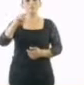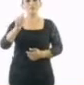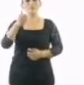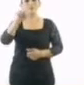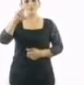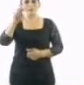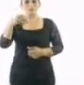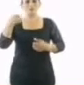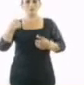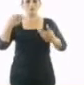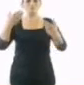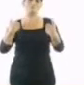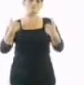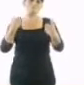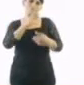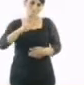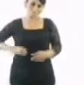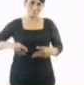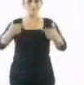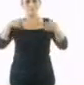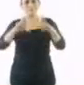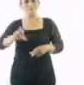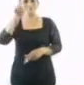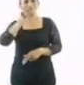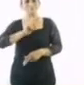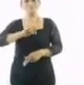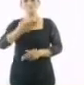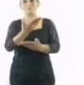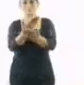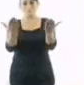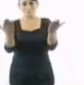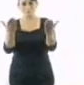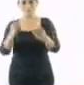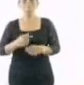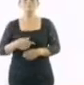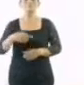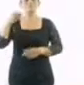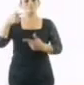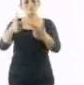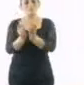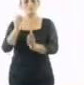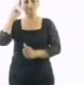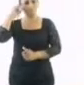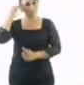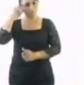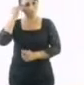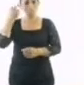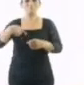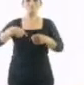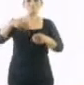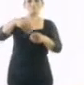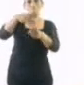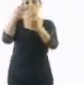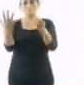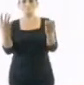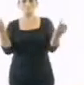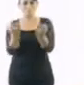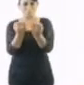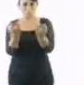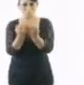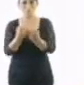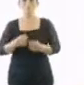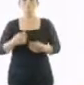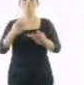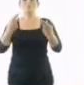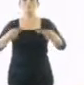Mi nombre es Betty León y soy la candidata que representa a los jóvenes, a las mujeres, a los pueblos originarios, a la comunidad LGBT